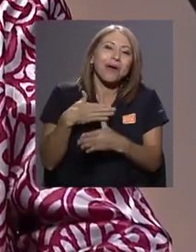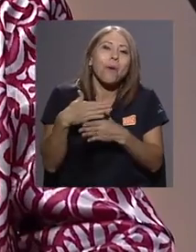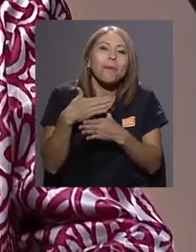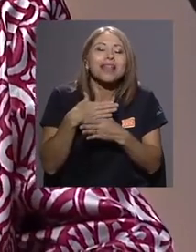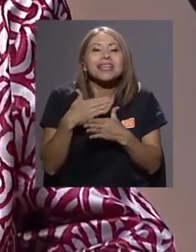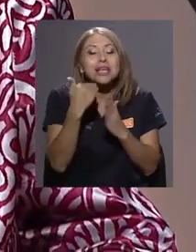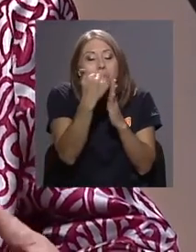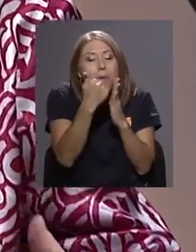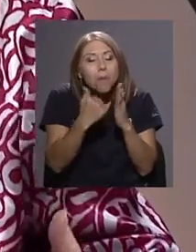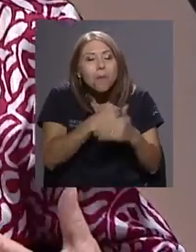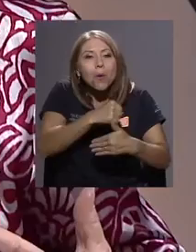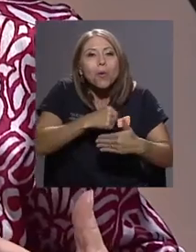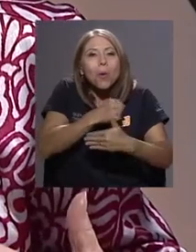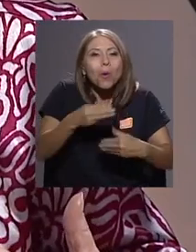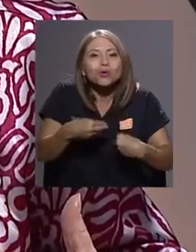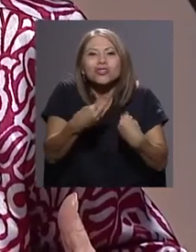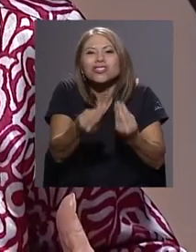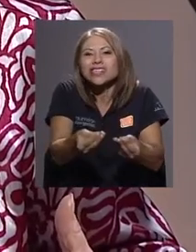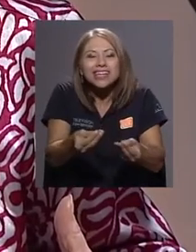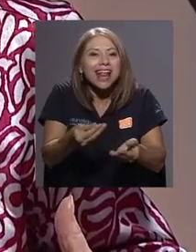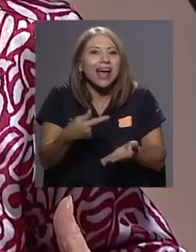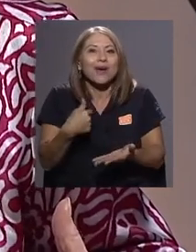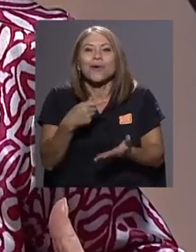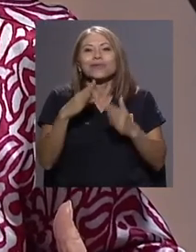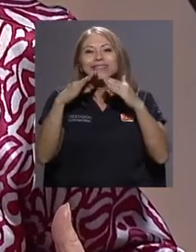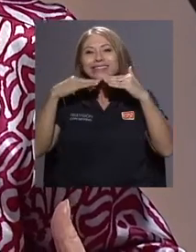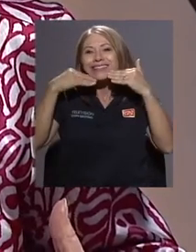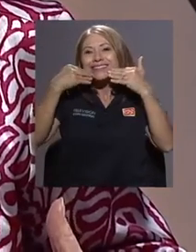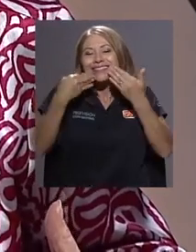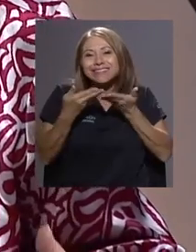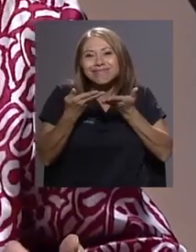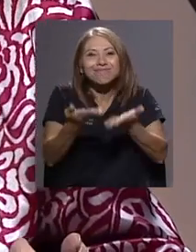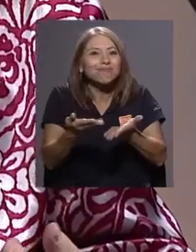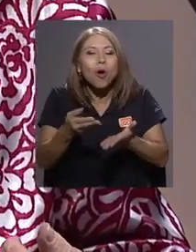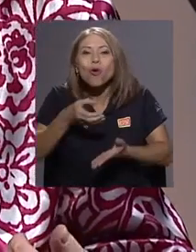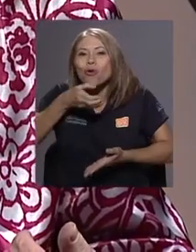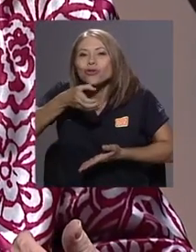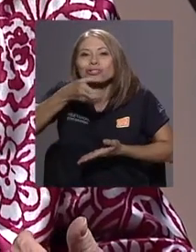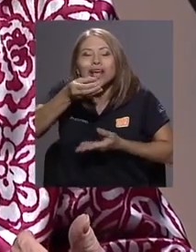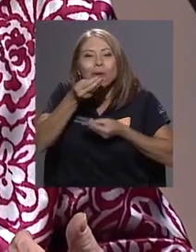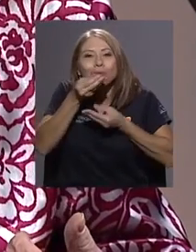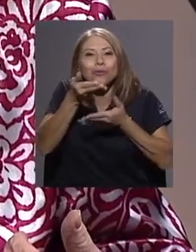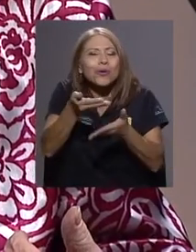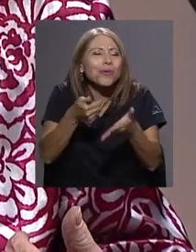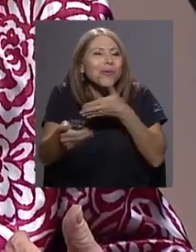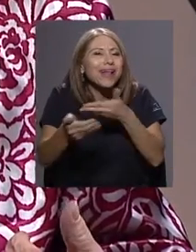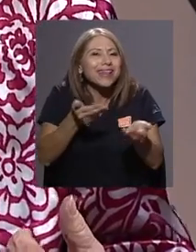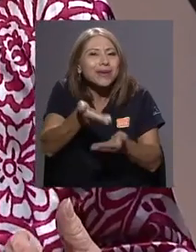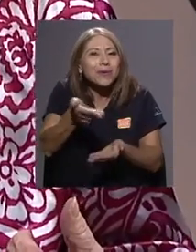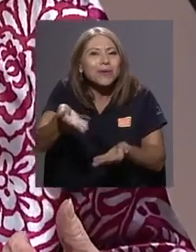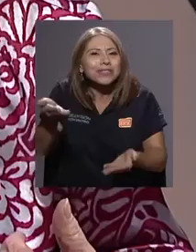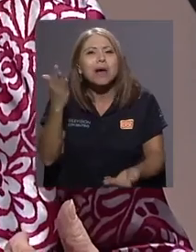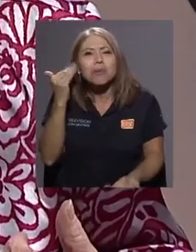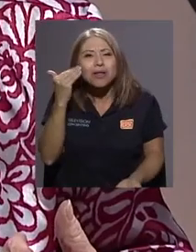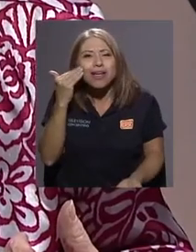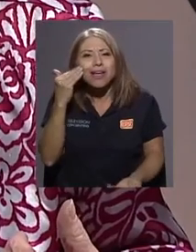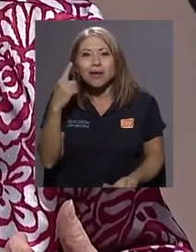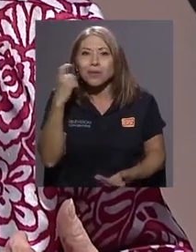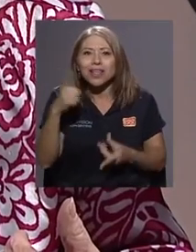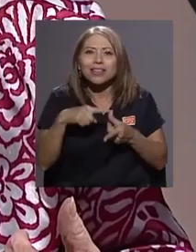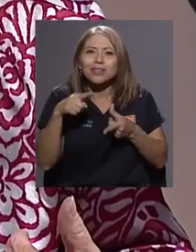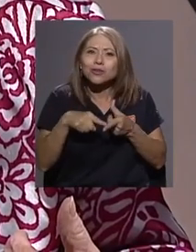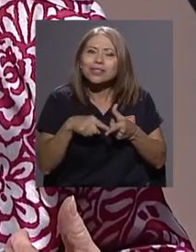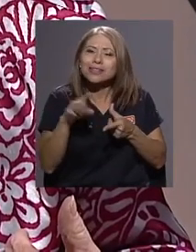consejo cualquier cosa porque porque entonces qué sentido tiene es la forma en que vas a